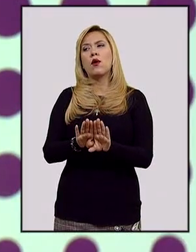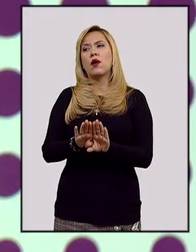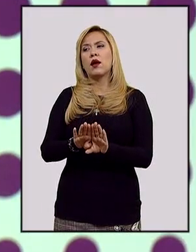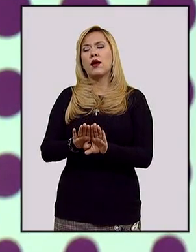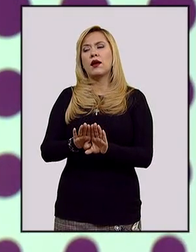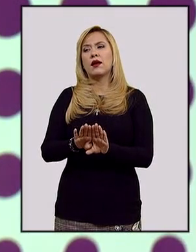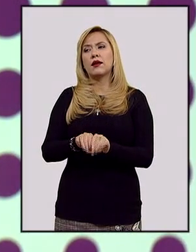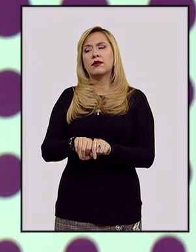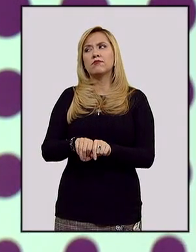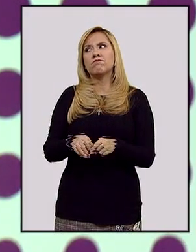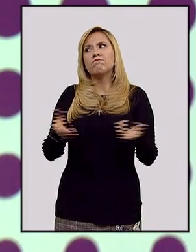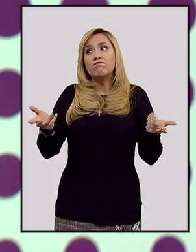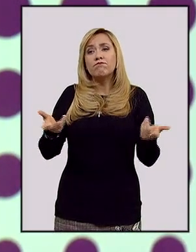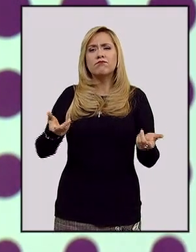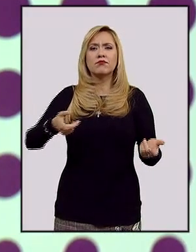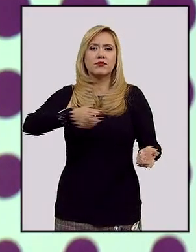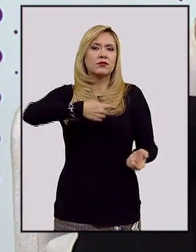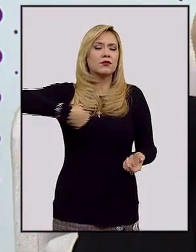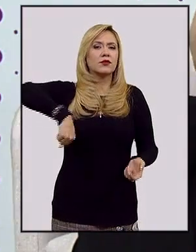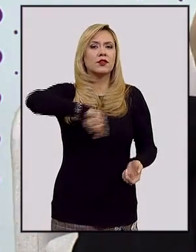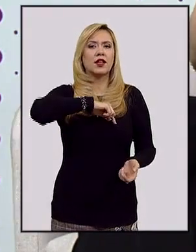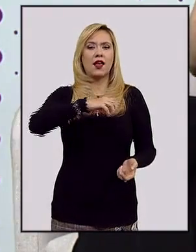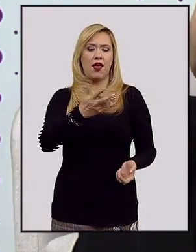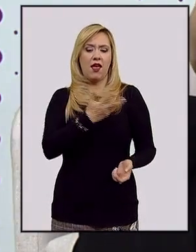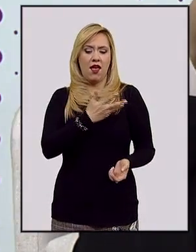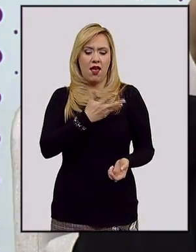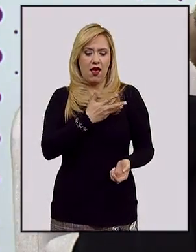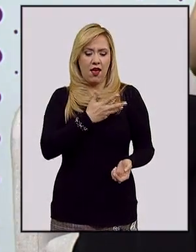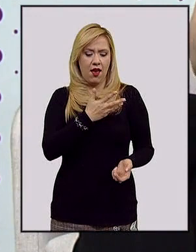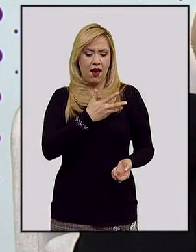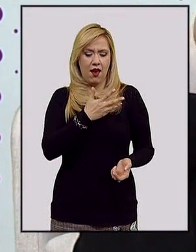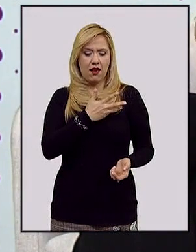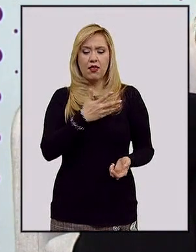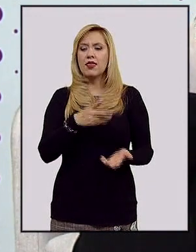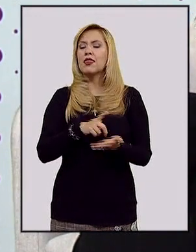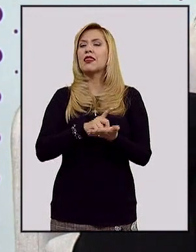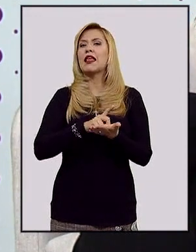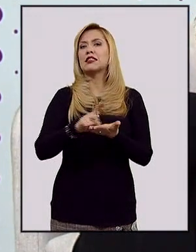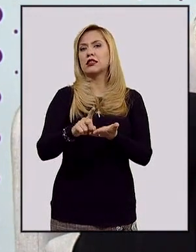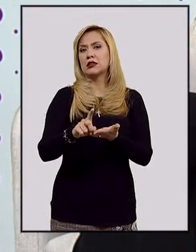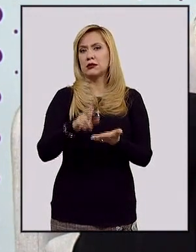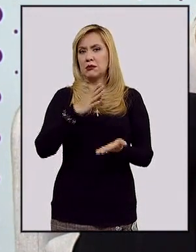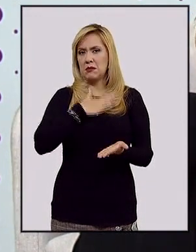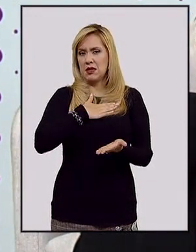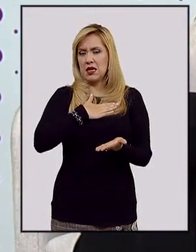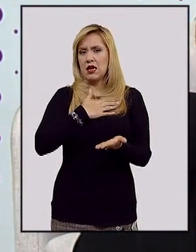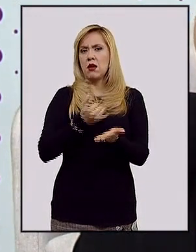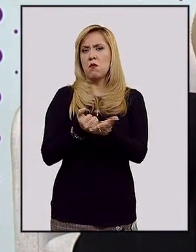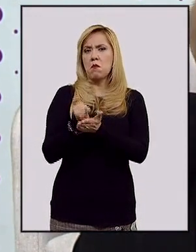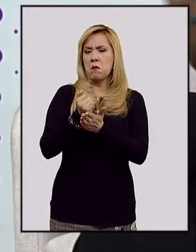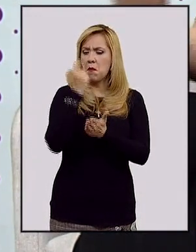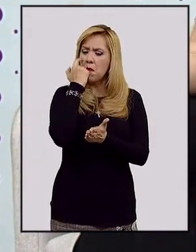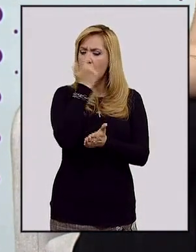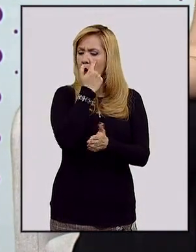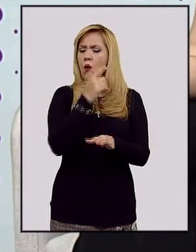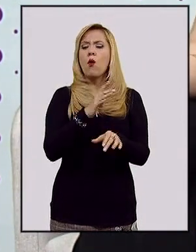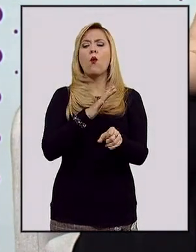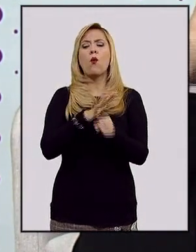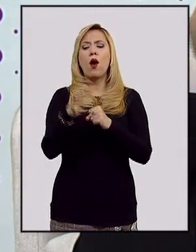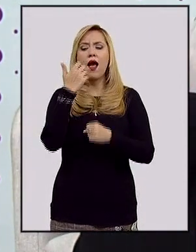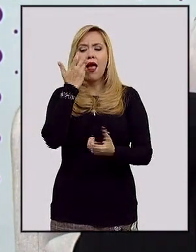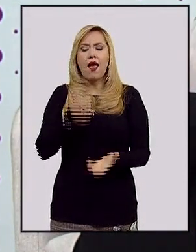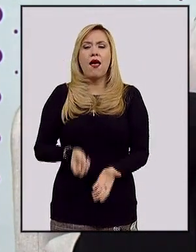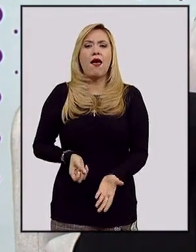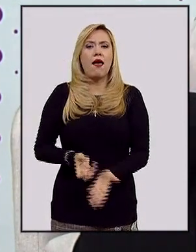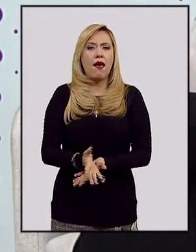Cómo, pues nosotras tenemos que ser quienes decidamos cómo vamos a parir, cómo vamos a llevar nuestro embarazo,